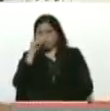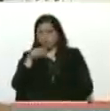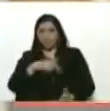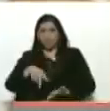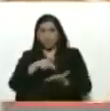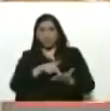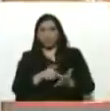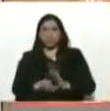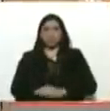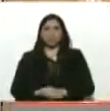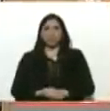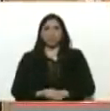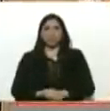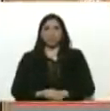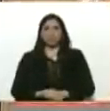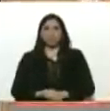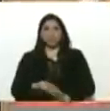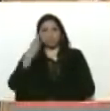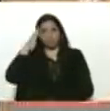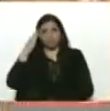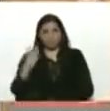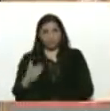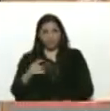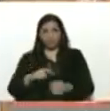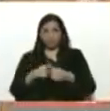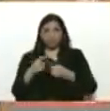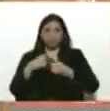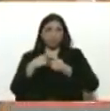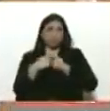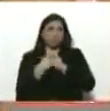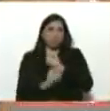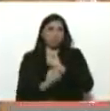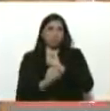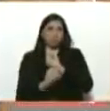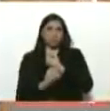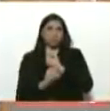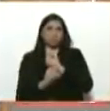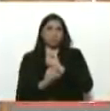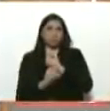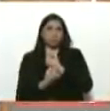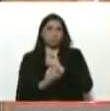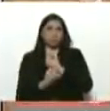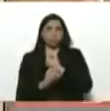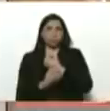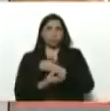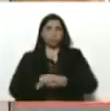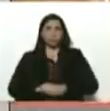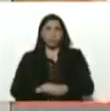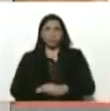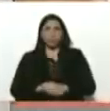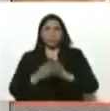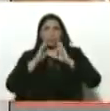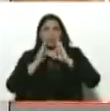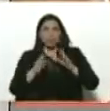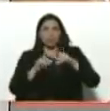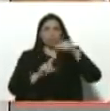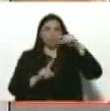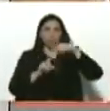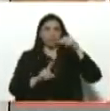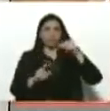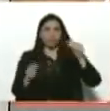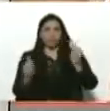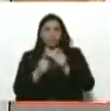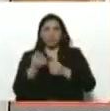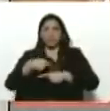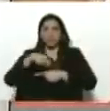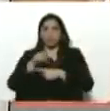participación de militares disidentes de Plaza del Distrito de Altamira, con un